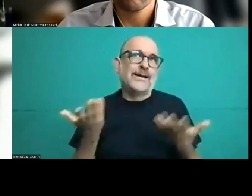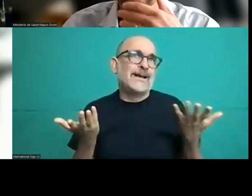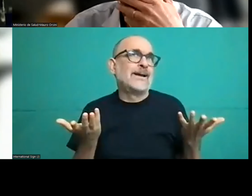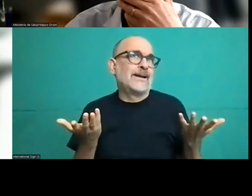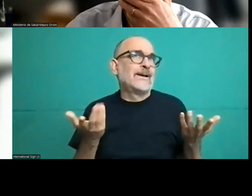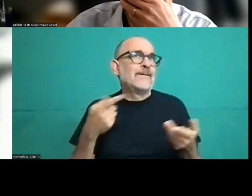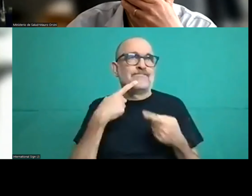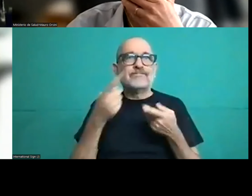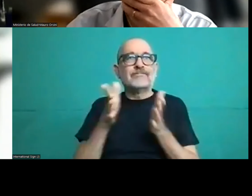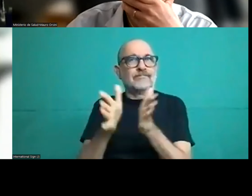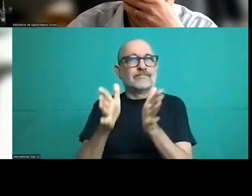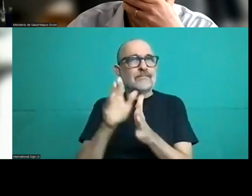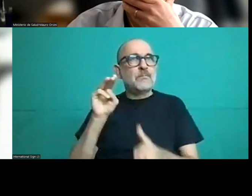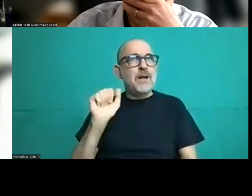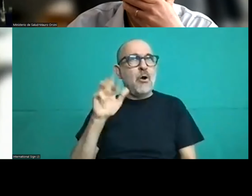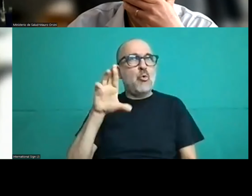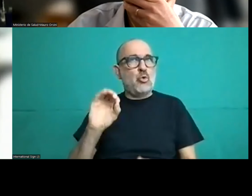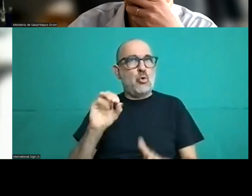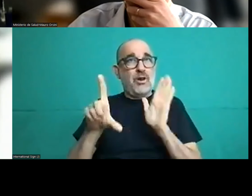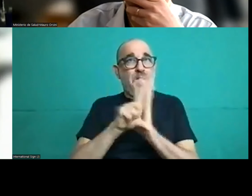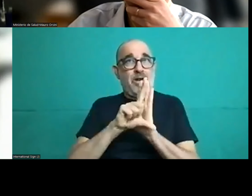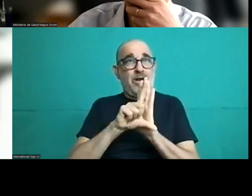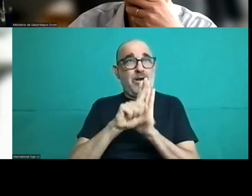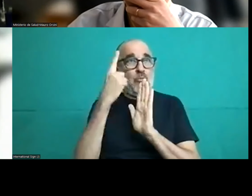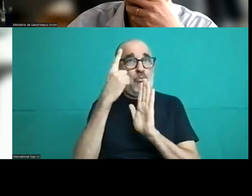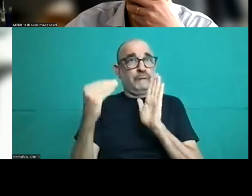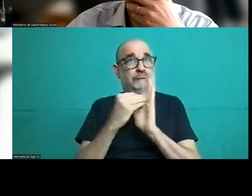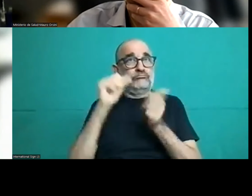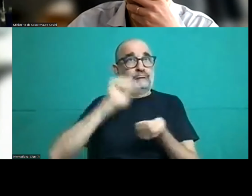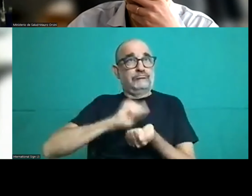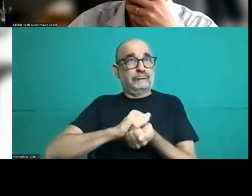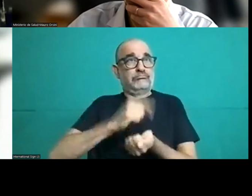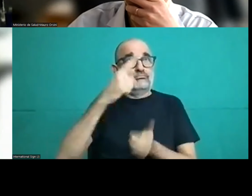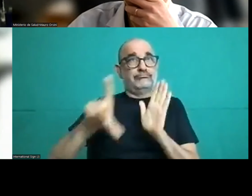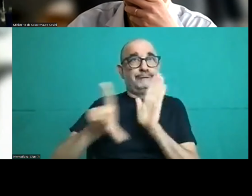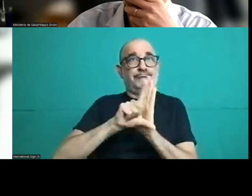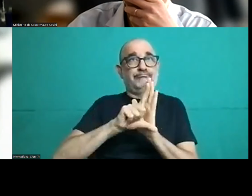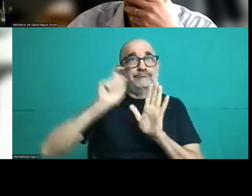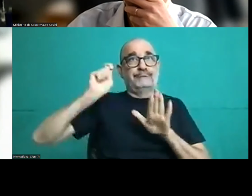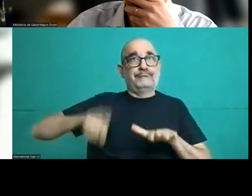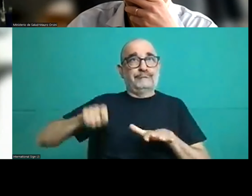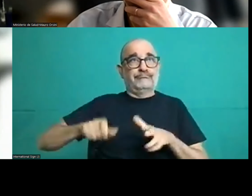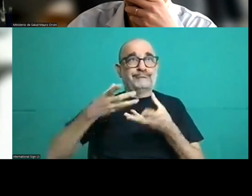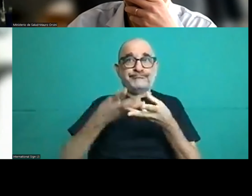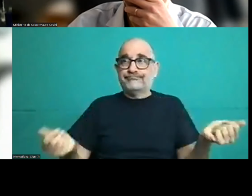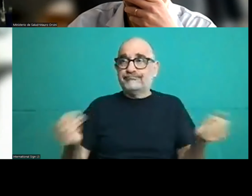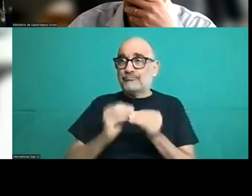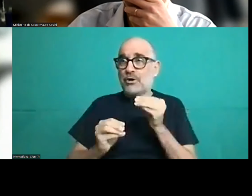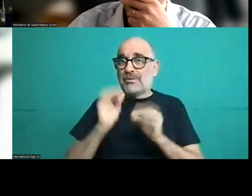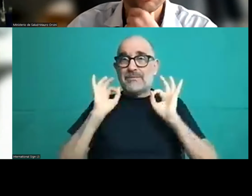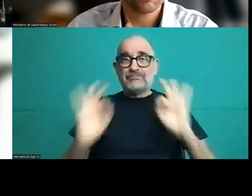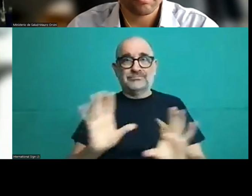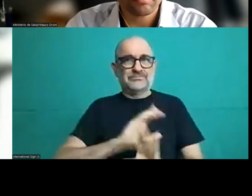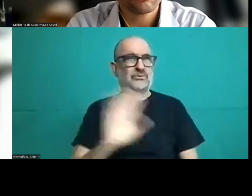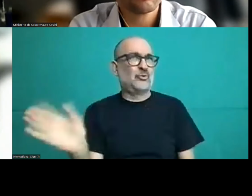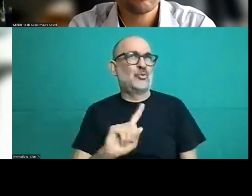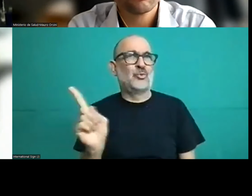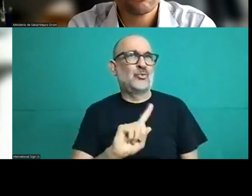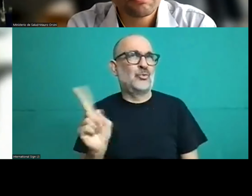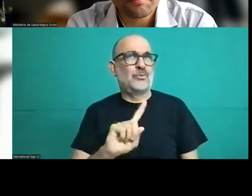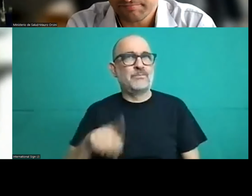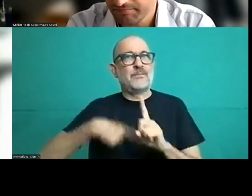embargo, sí suman. Creo que es importantísimo que tengamos marcos jurídicos en donde se reconozca el derecho a una atención segura, a la seguridad del paciente,